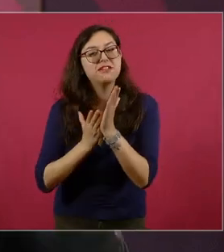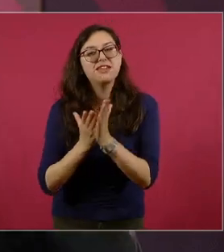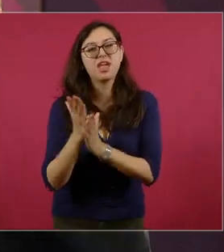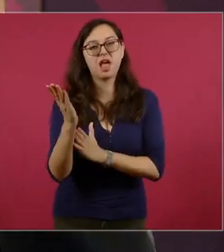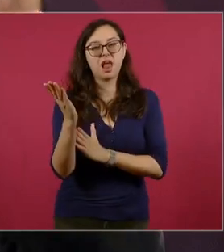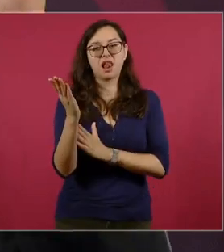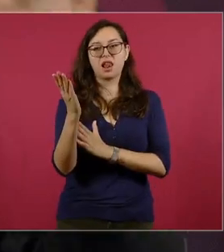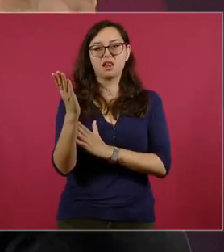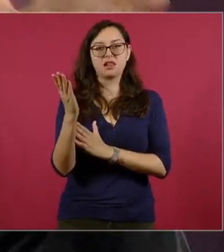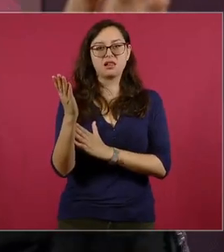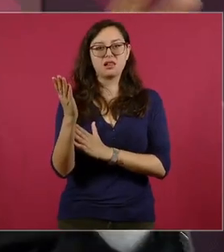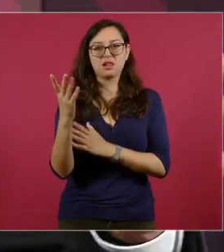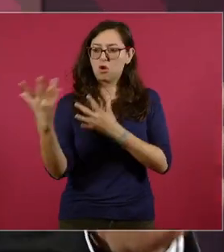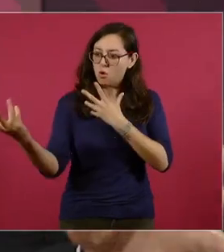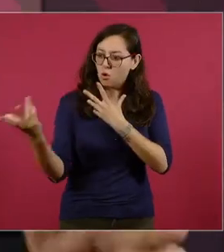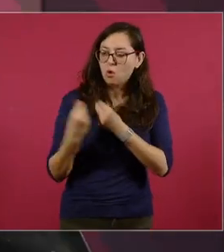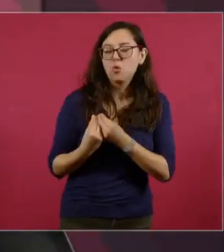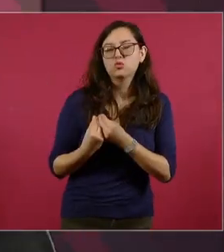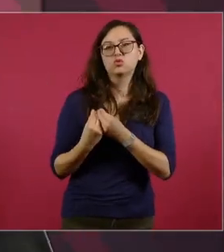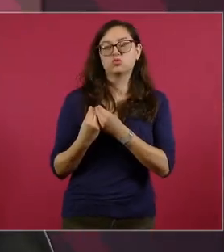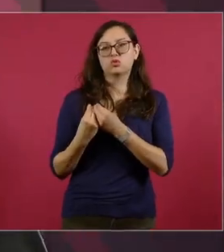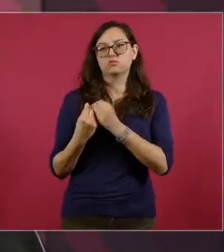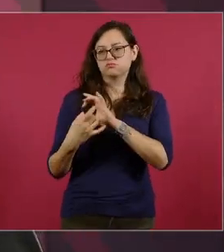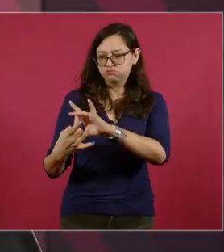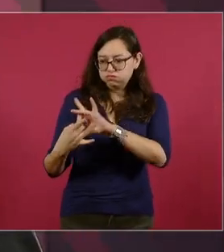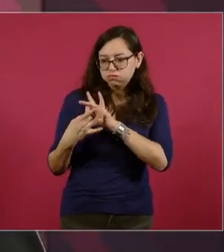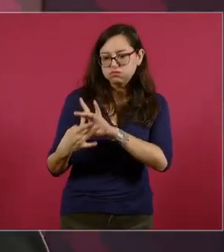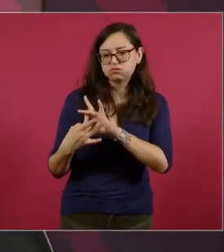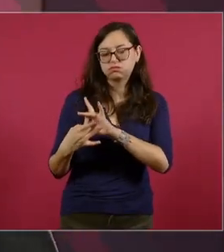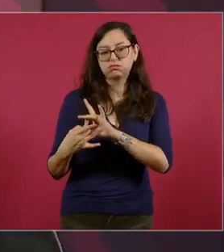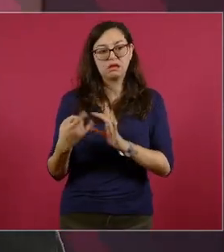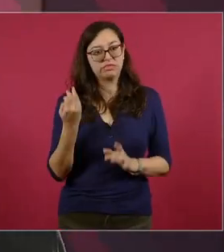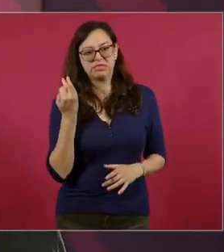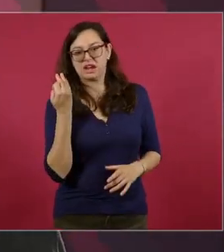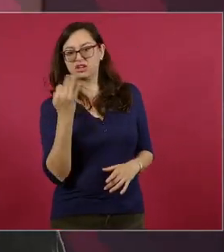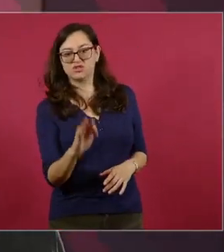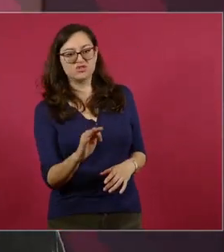Eso como enseñanza para los jóvenes.